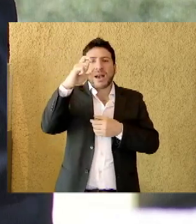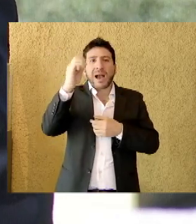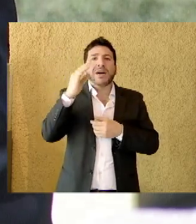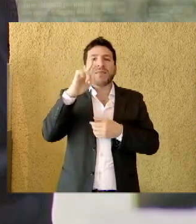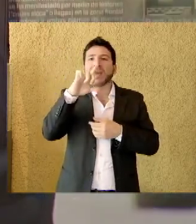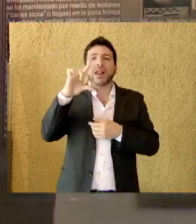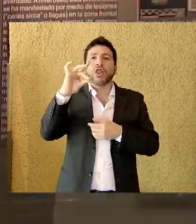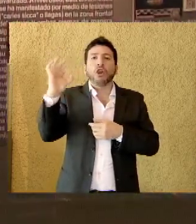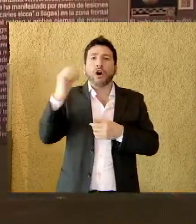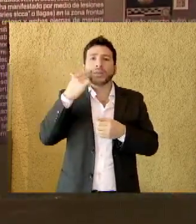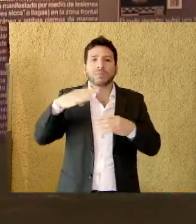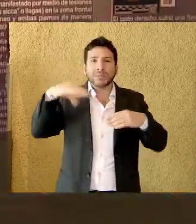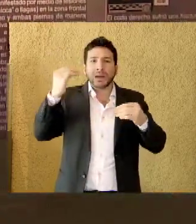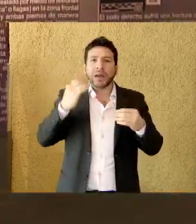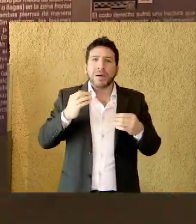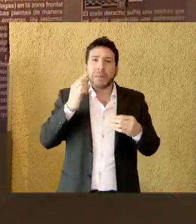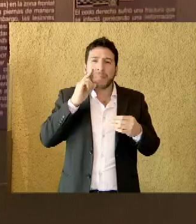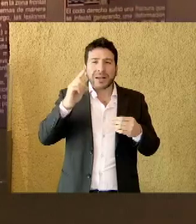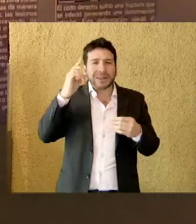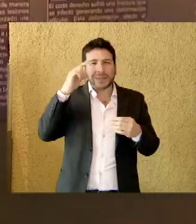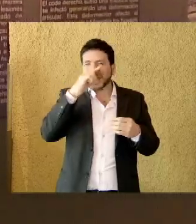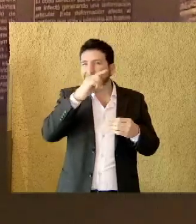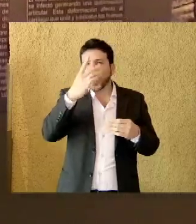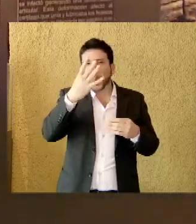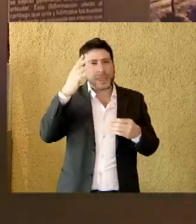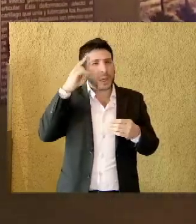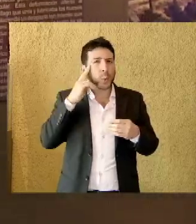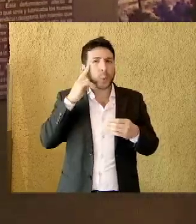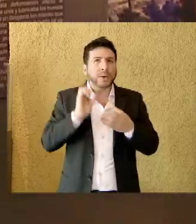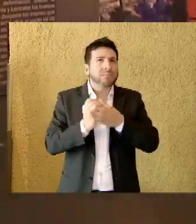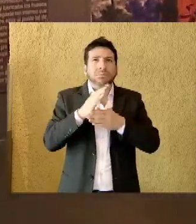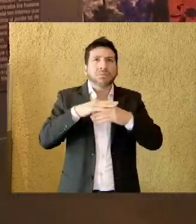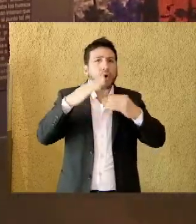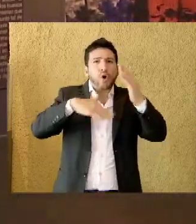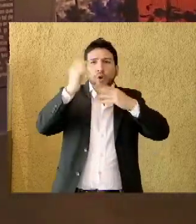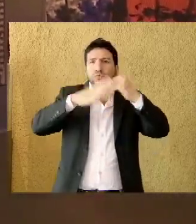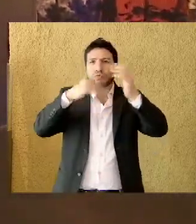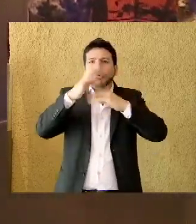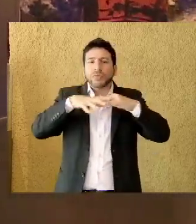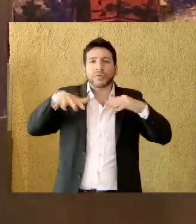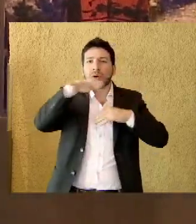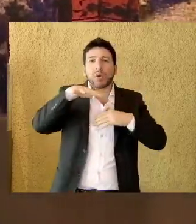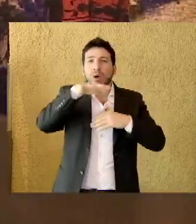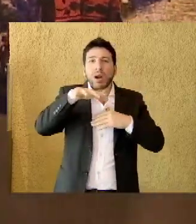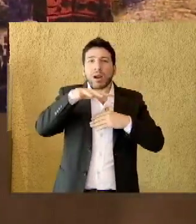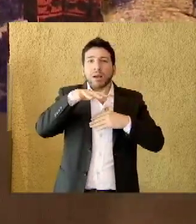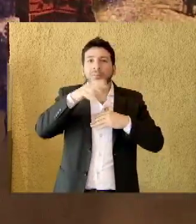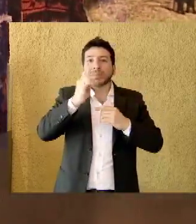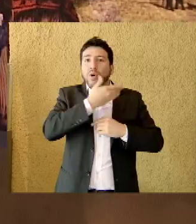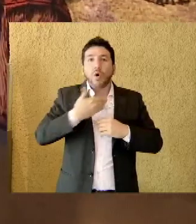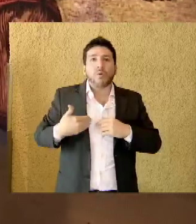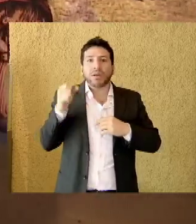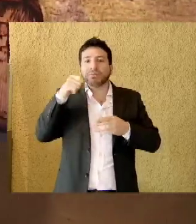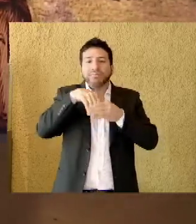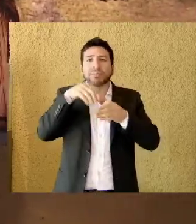que se empezó a construir hacia 1749, un edificio nuevo, y que fue el edificio del Cabildo en 1810